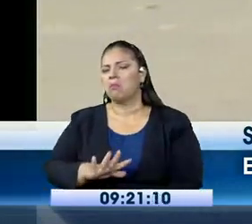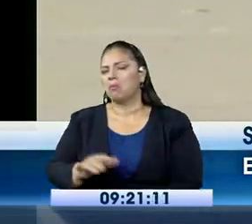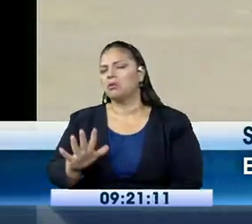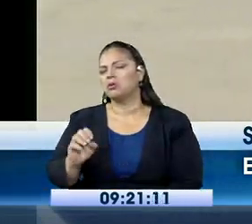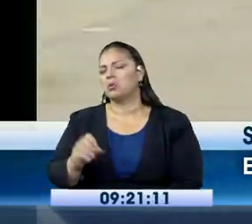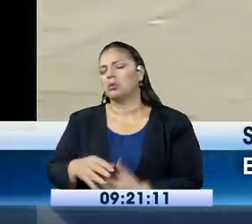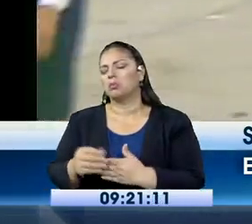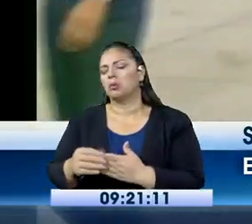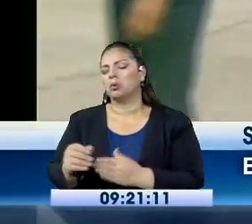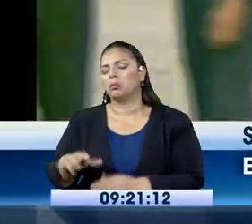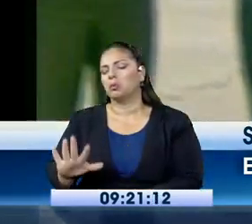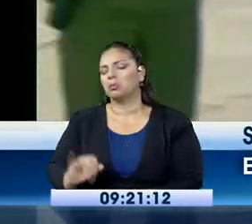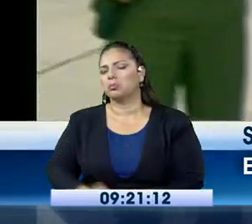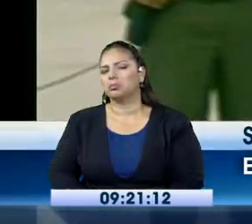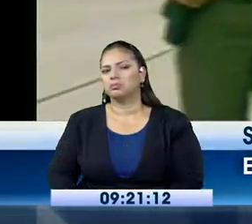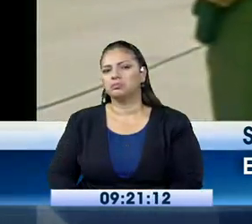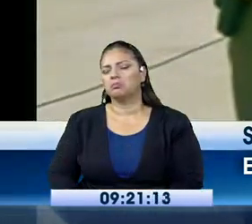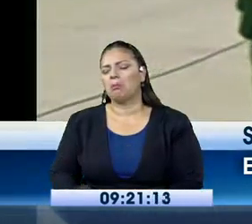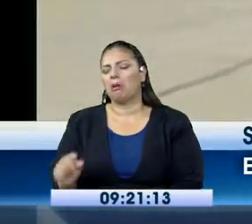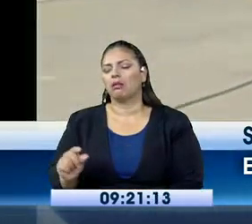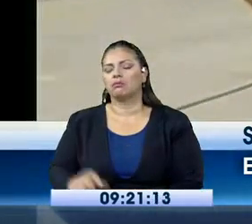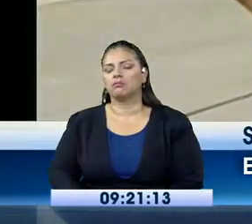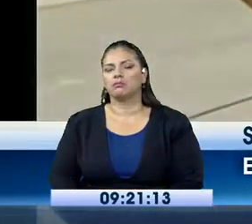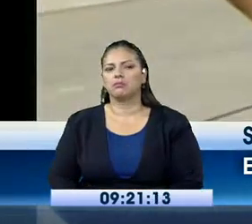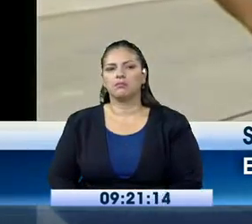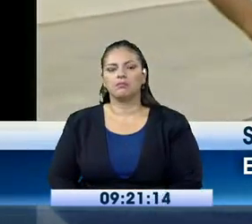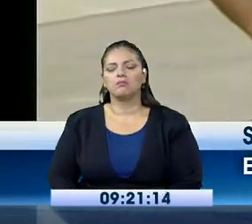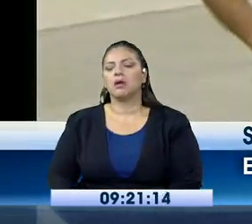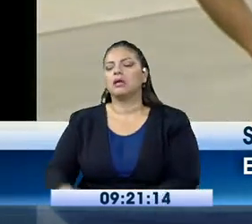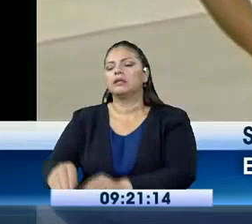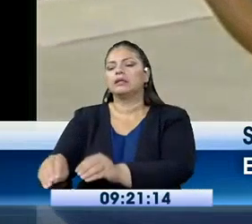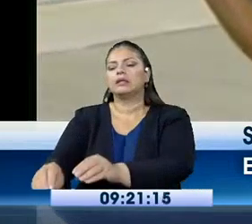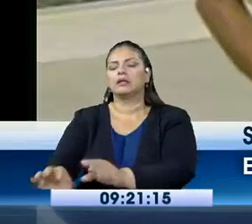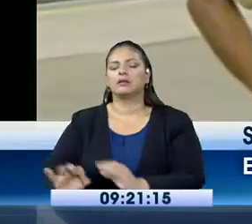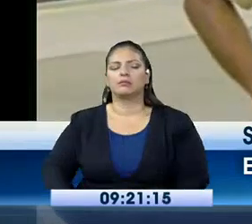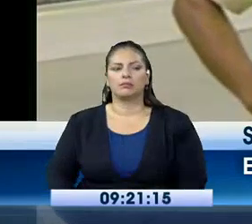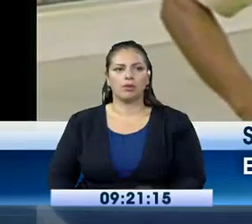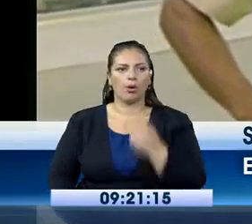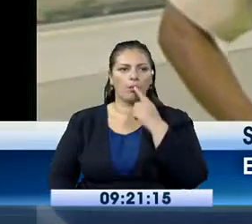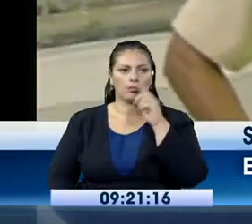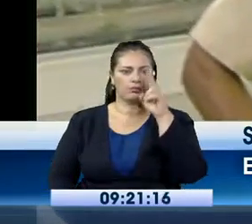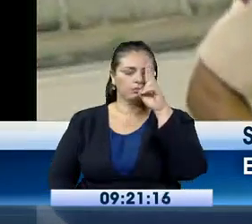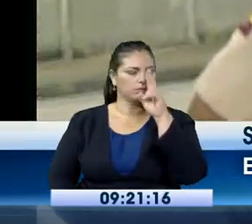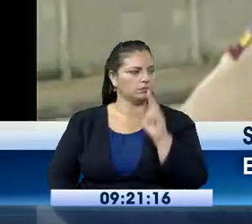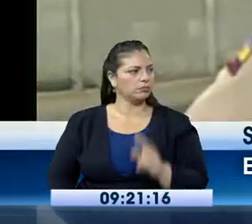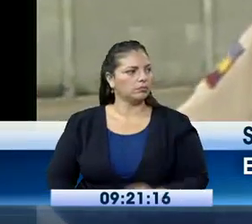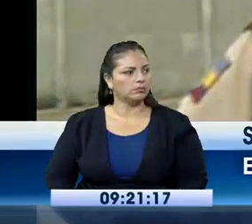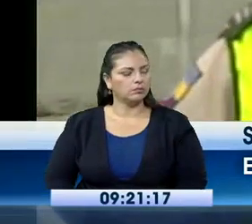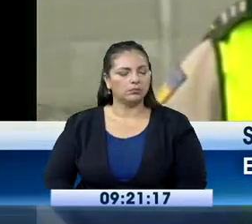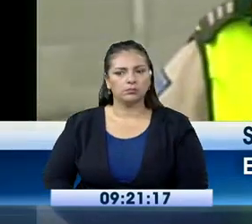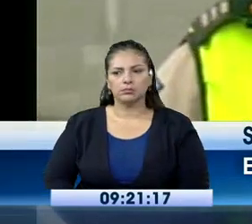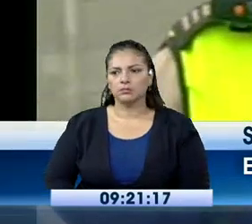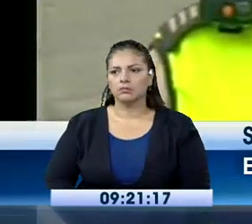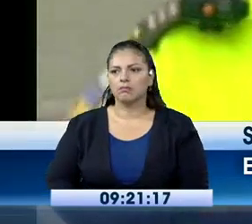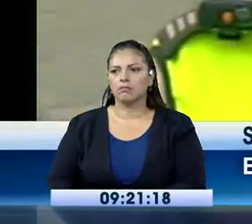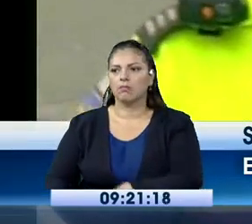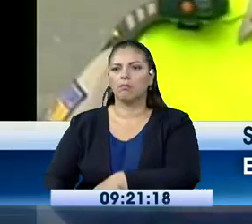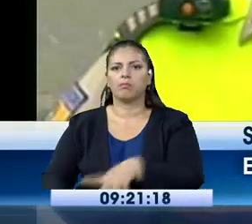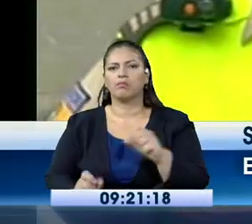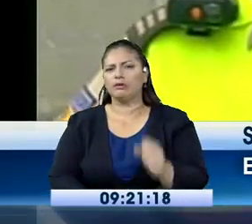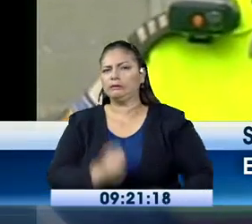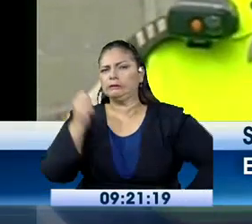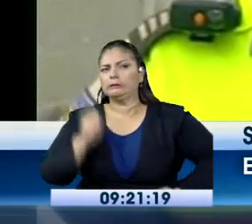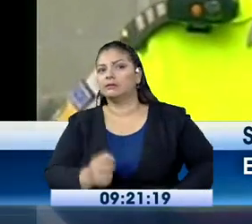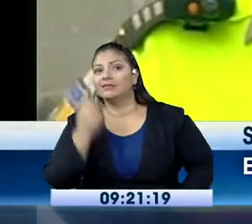barato? Bueno, lastimosamente usted sabe la realidad no solamente de este lugar, sino de una ciudad entera y hasta de un país. Esta